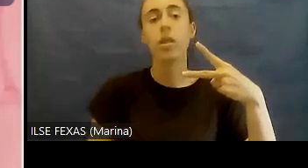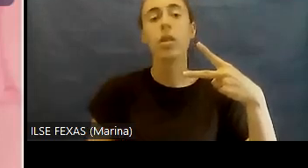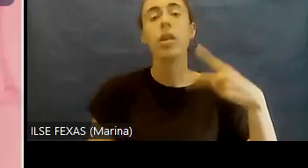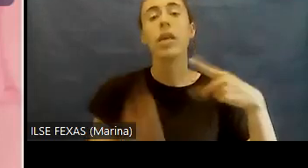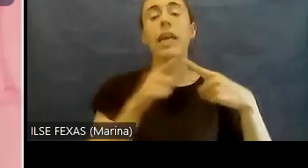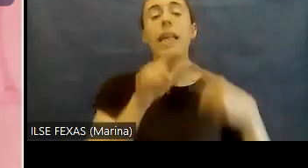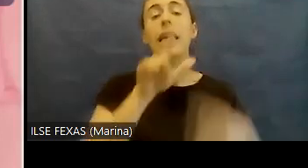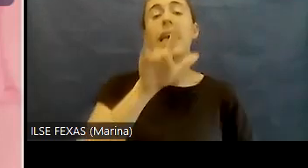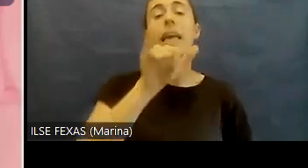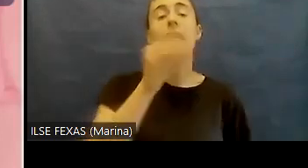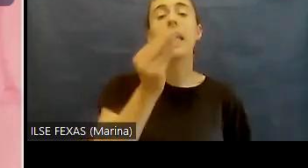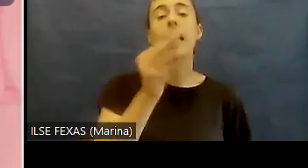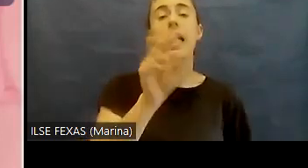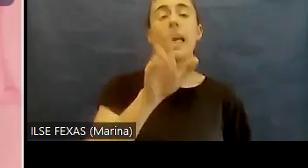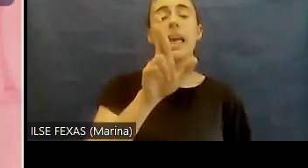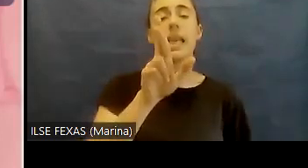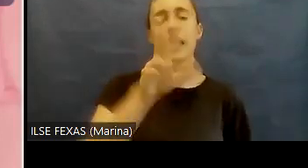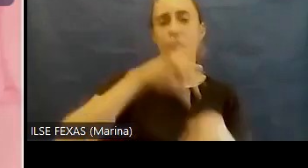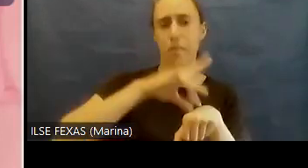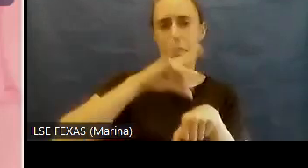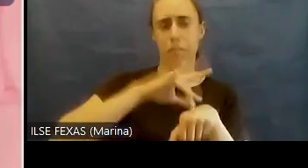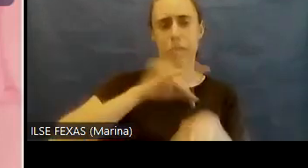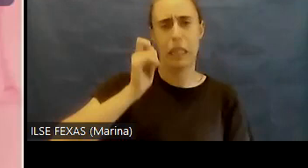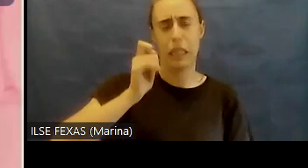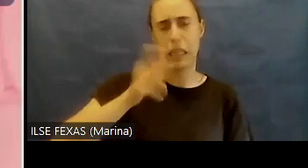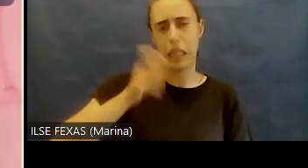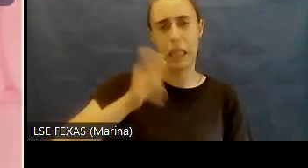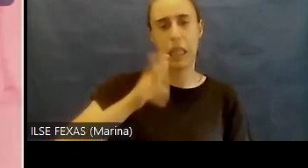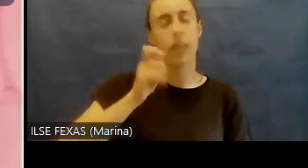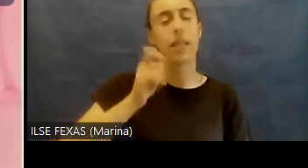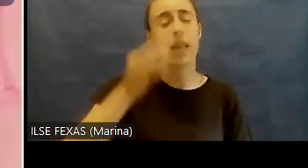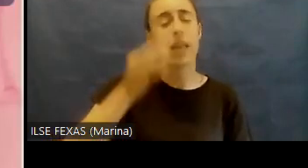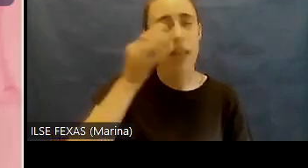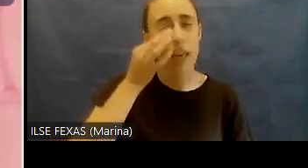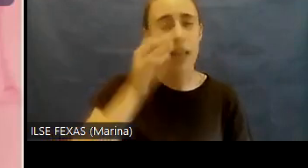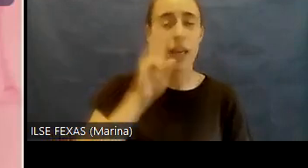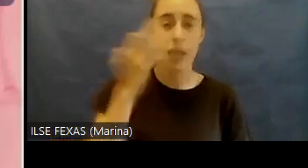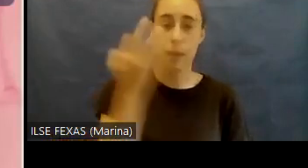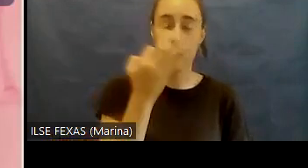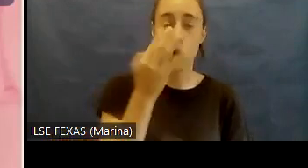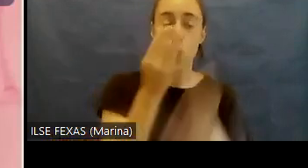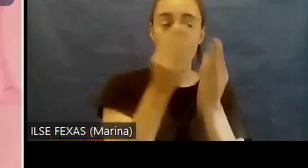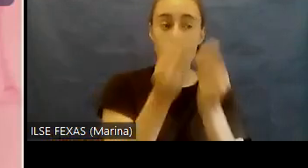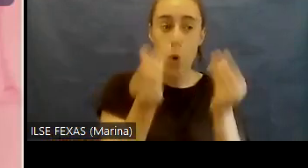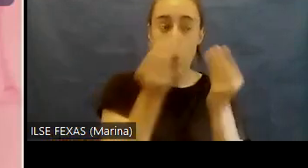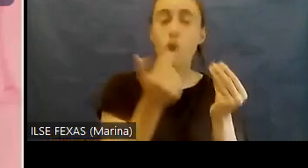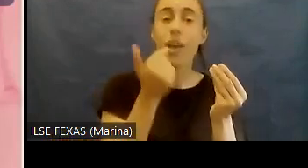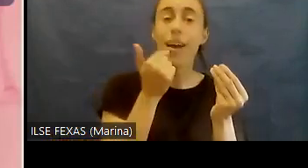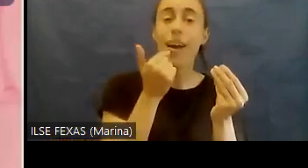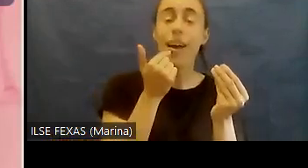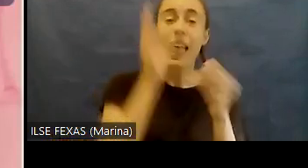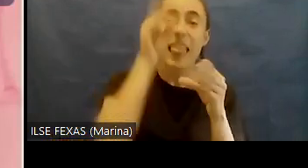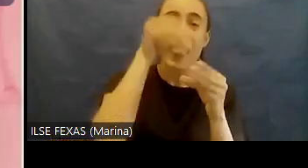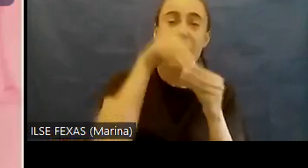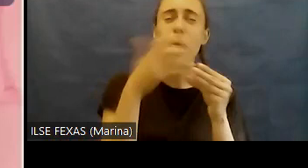una patología, es bastante frecuente, una patología bastante frecuente. En realidad lo que vemos es dentro de la mucosa oral hay como una especie